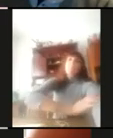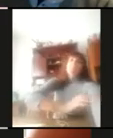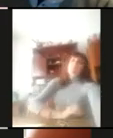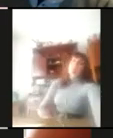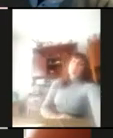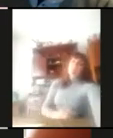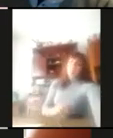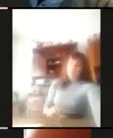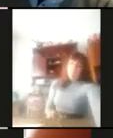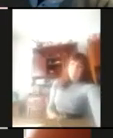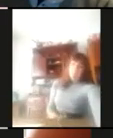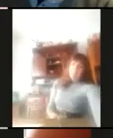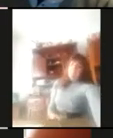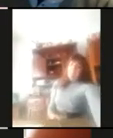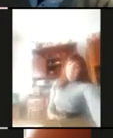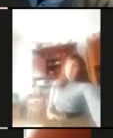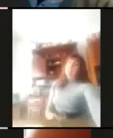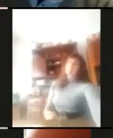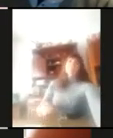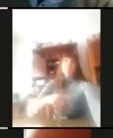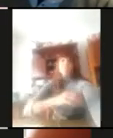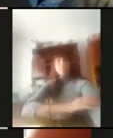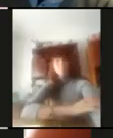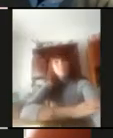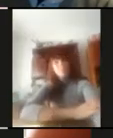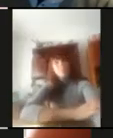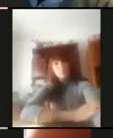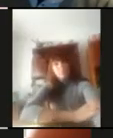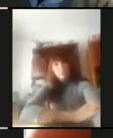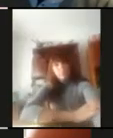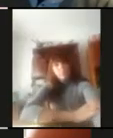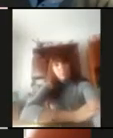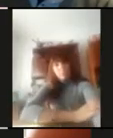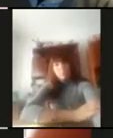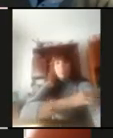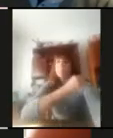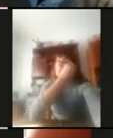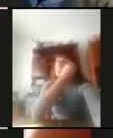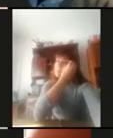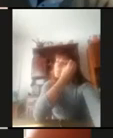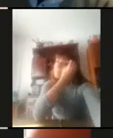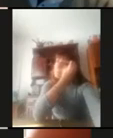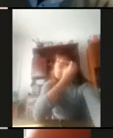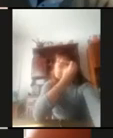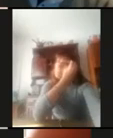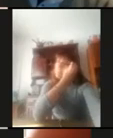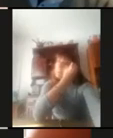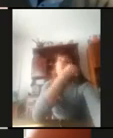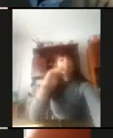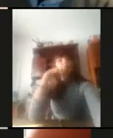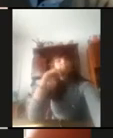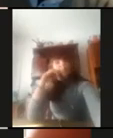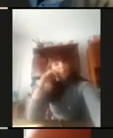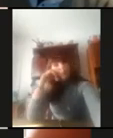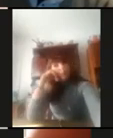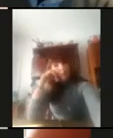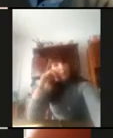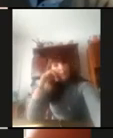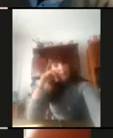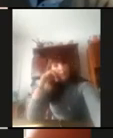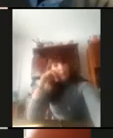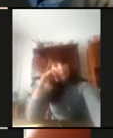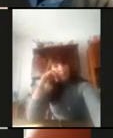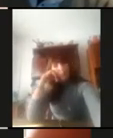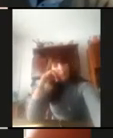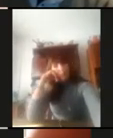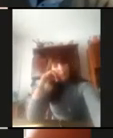lombroso ferry janet etcétera es nombrado presidente honorario de la cuarta sección del congreso